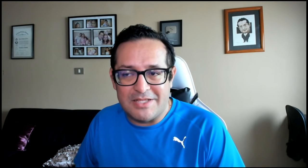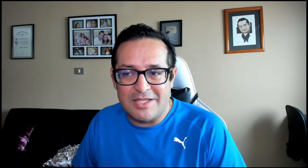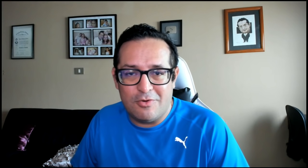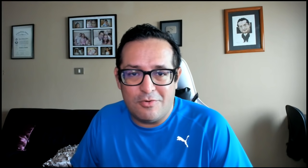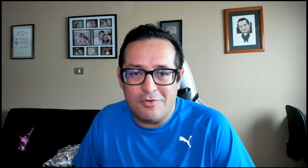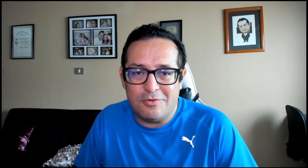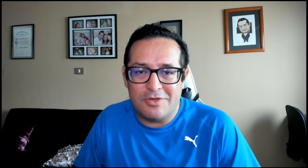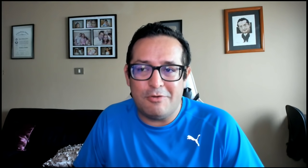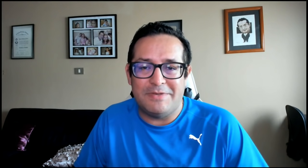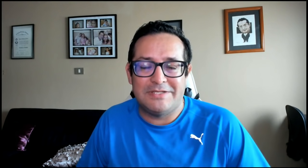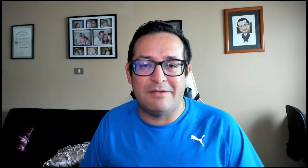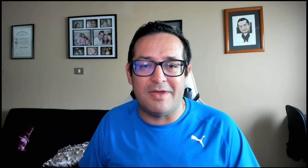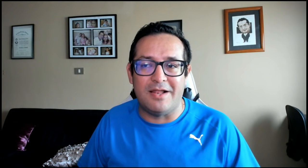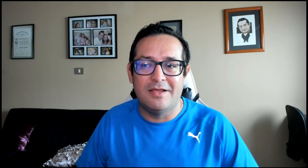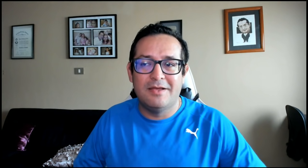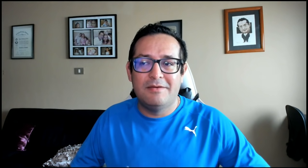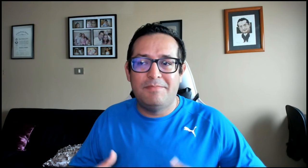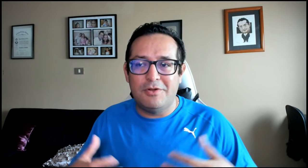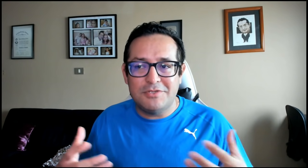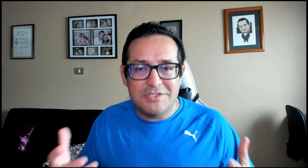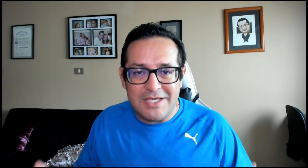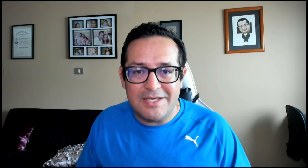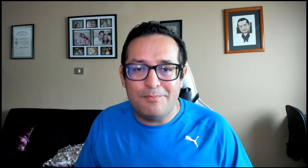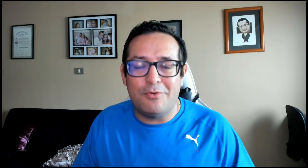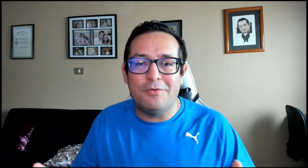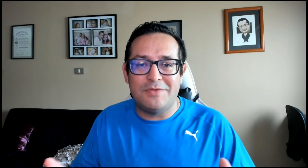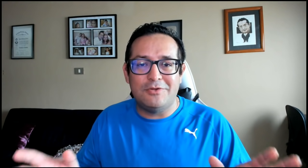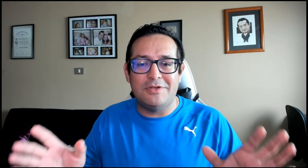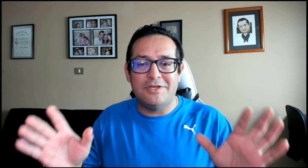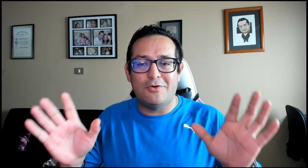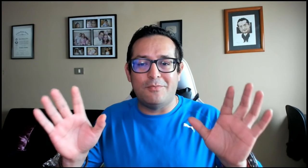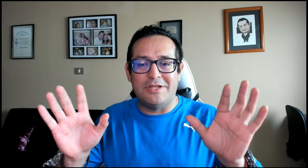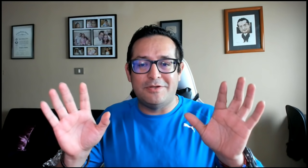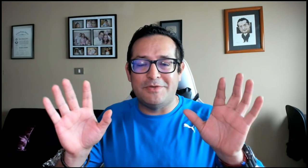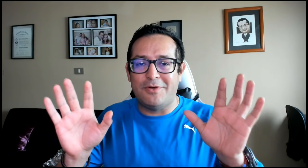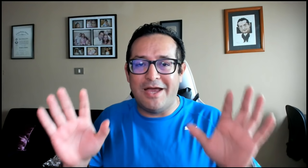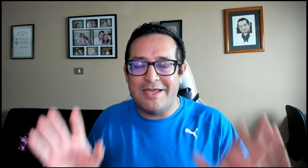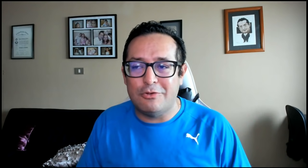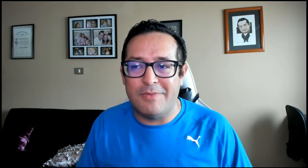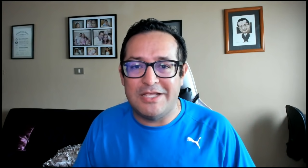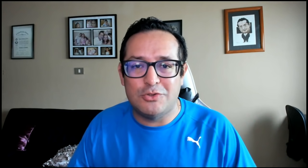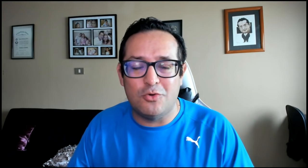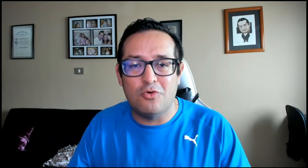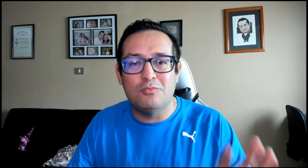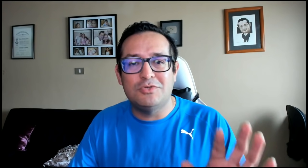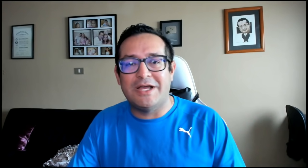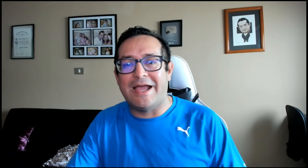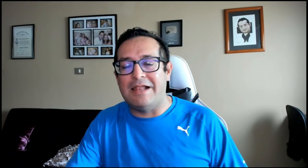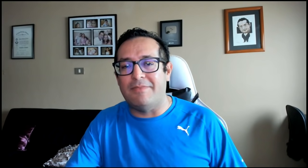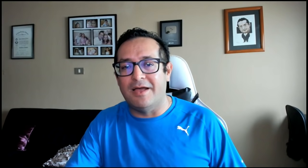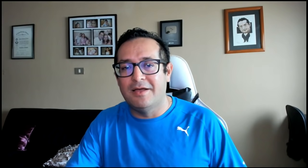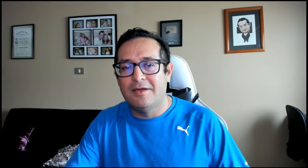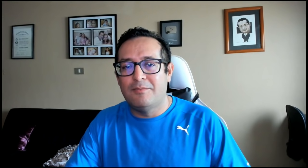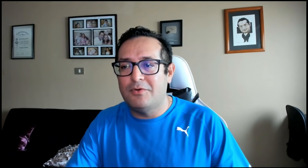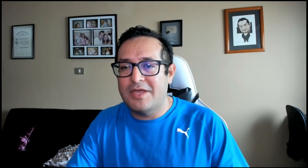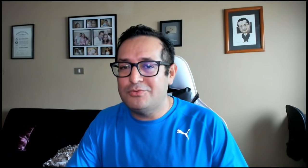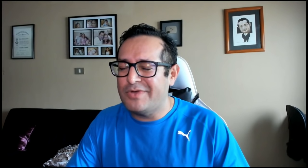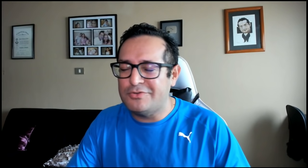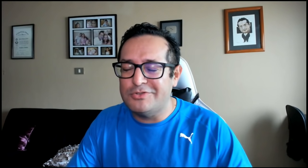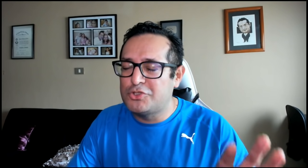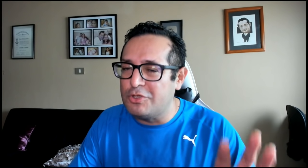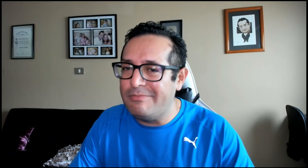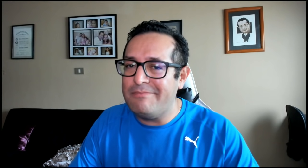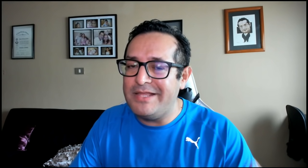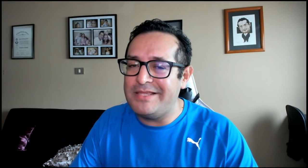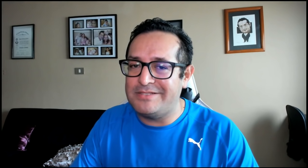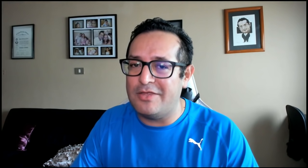honestamente no no no quiero pensar mal pero sí por lo tanto le digo como lince olvido hay que tomar esto con mucha calma porque es un